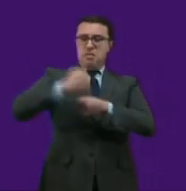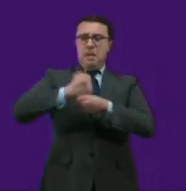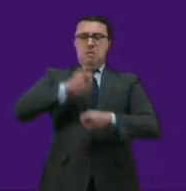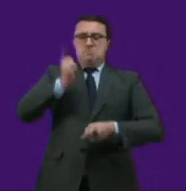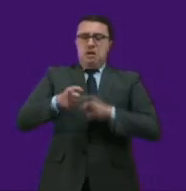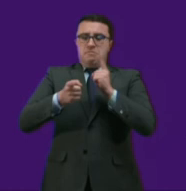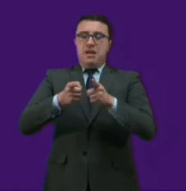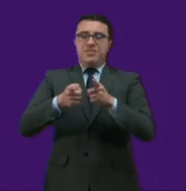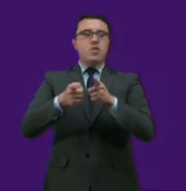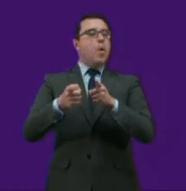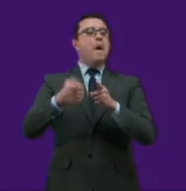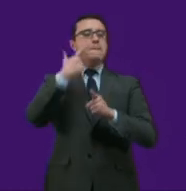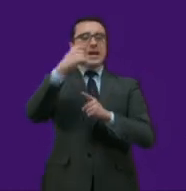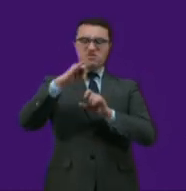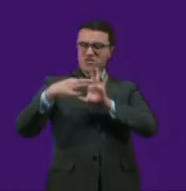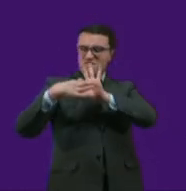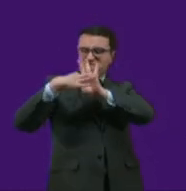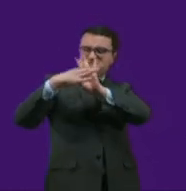actúan como socios